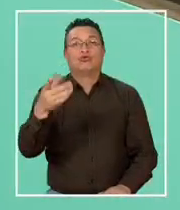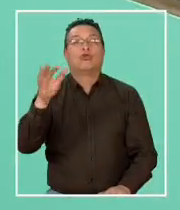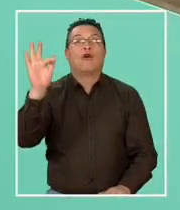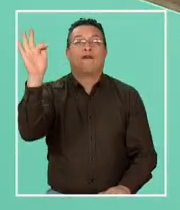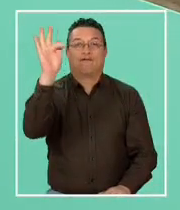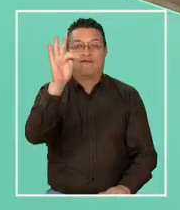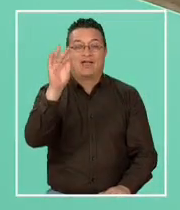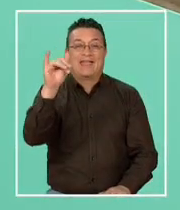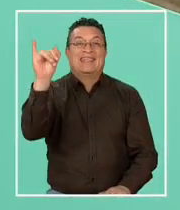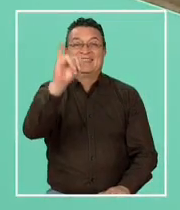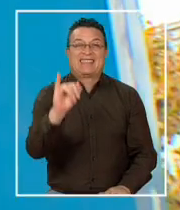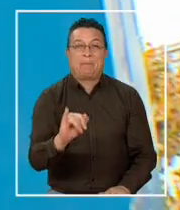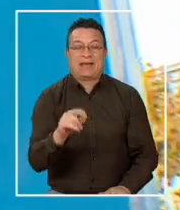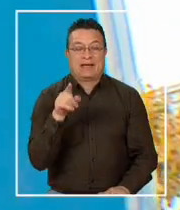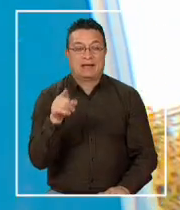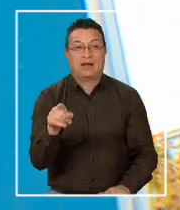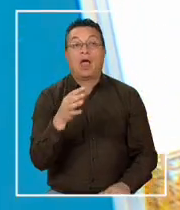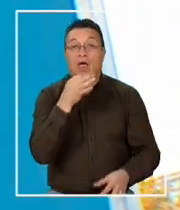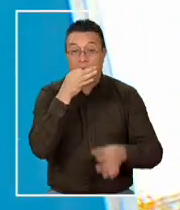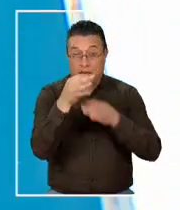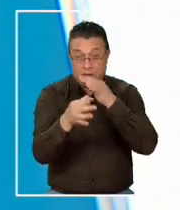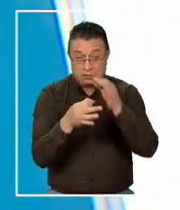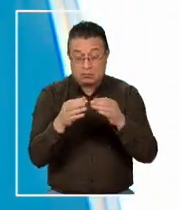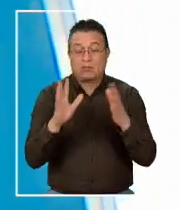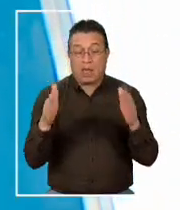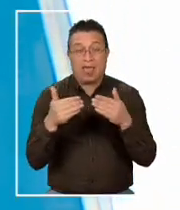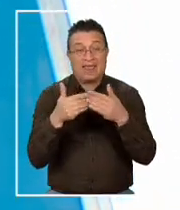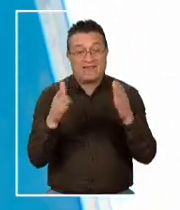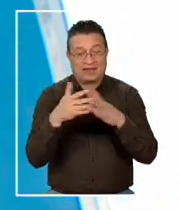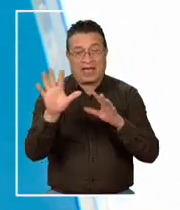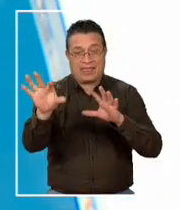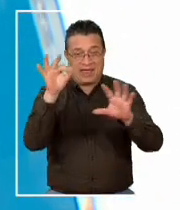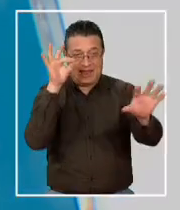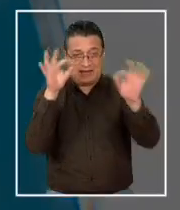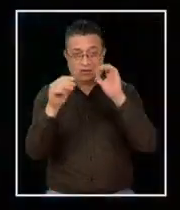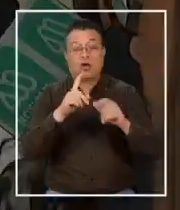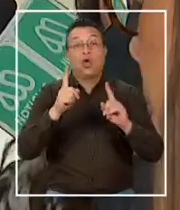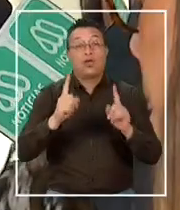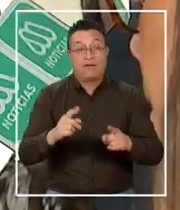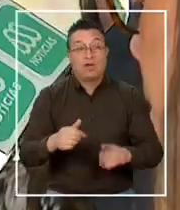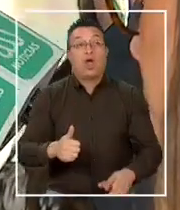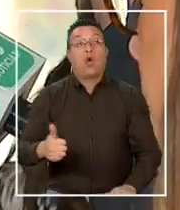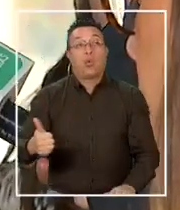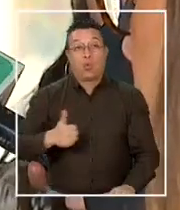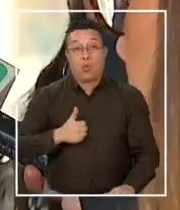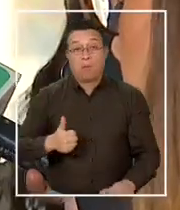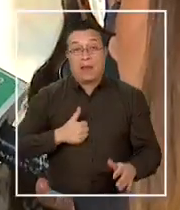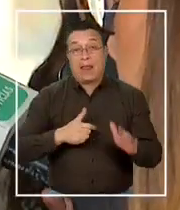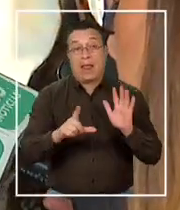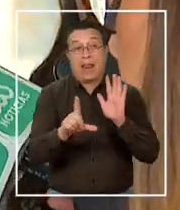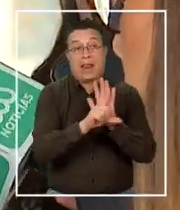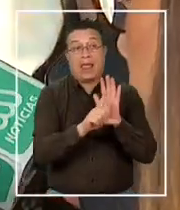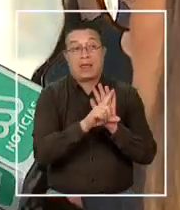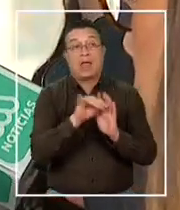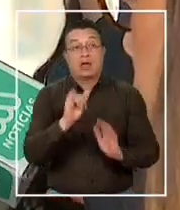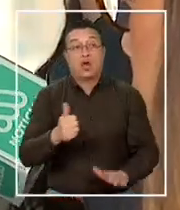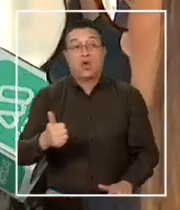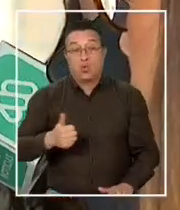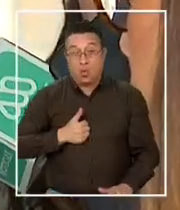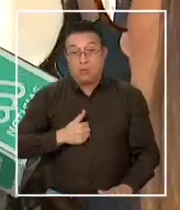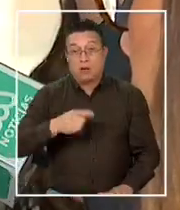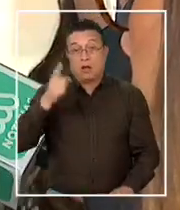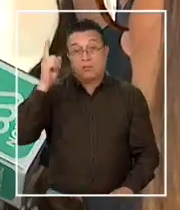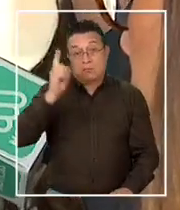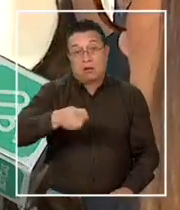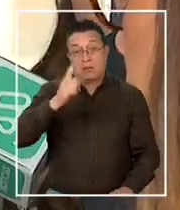salud, haciendo un llamado a mantener la libertad de elección. Que se cumplan las leyes y que se cumplan los